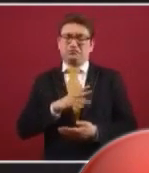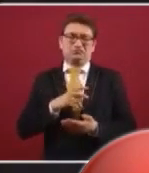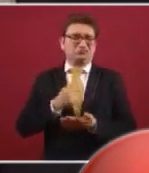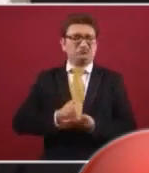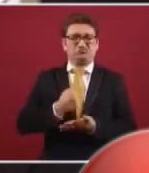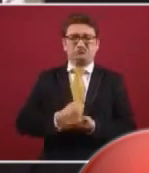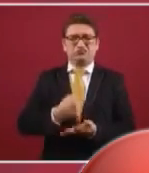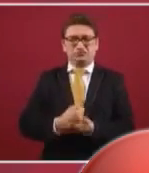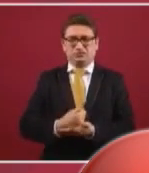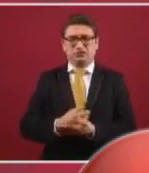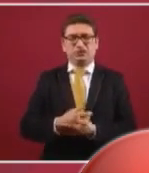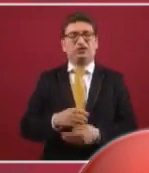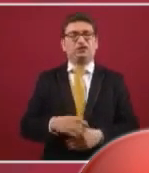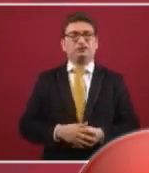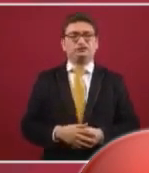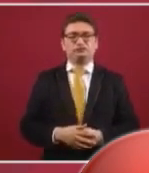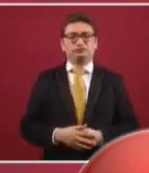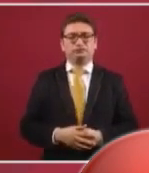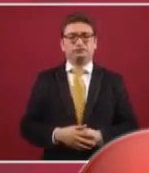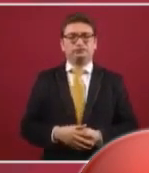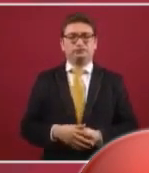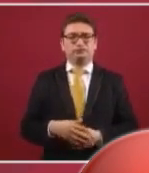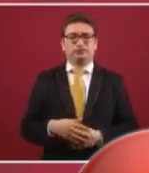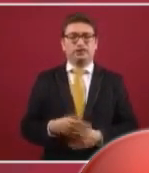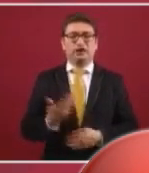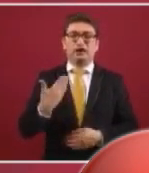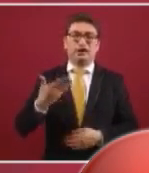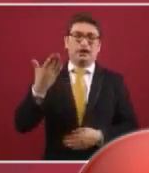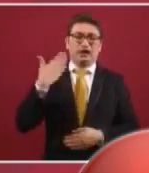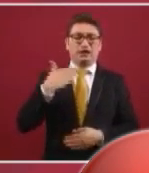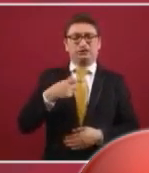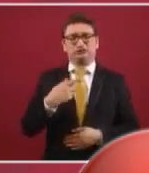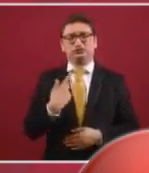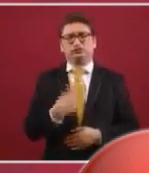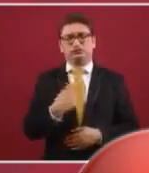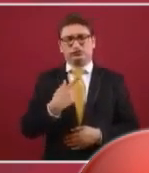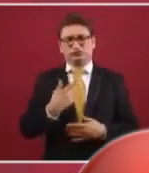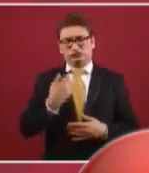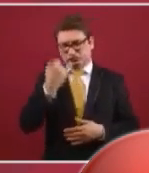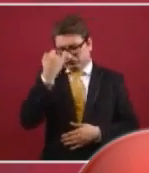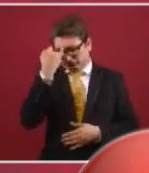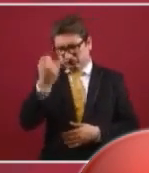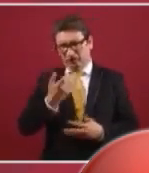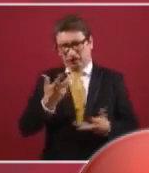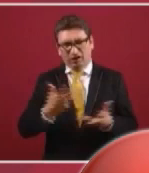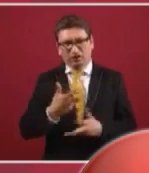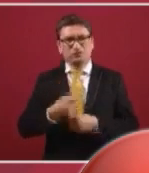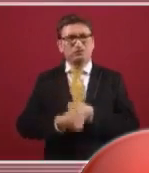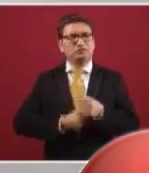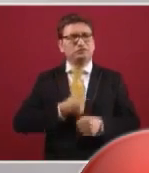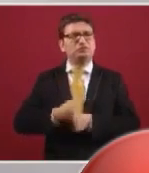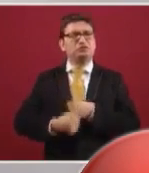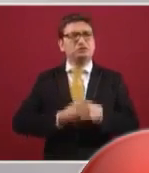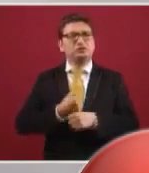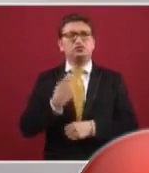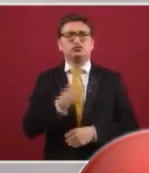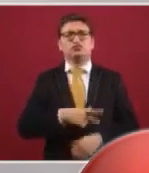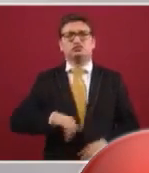Habían años, cuando estaba en su apogeo el interés de imponer la reforma